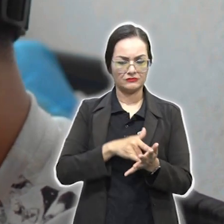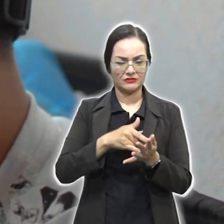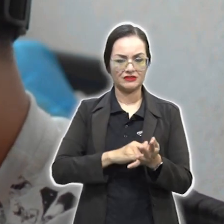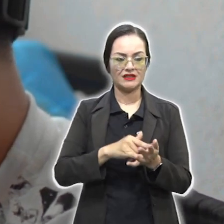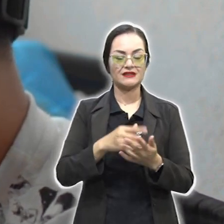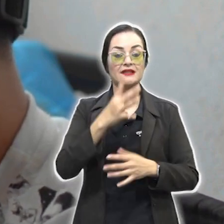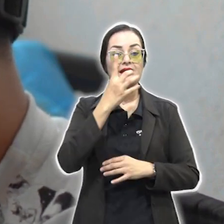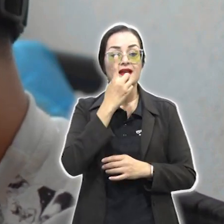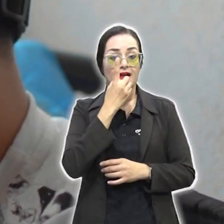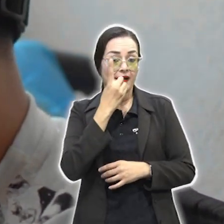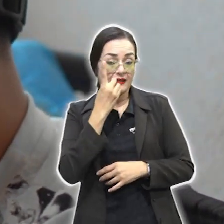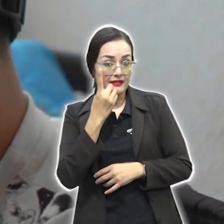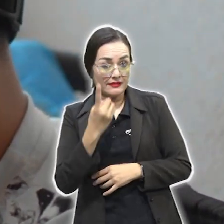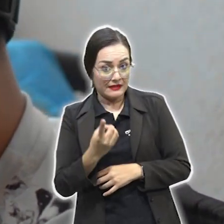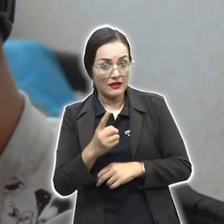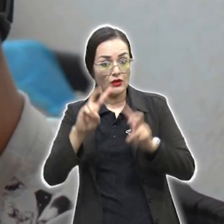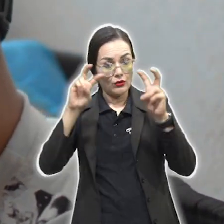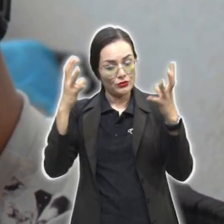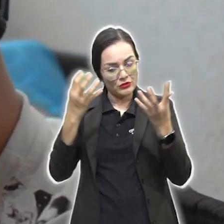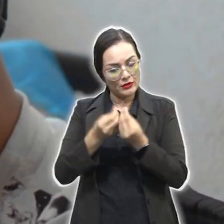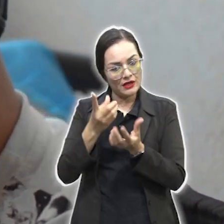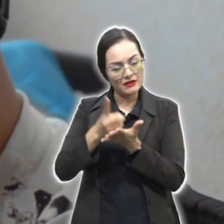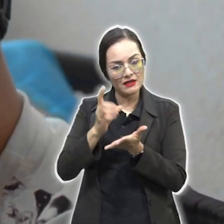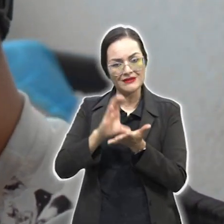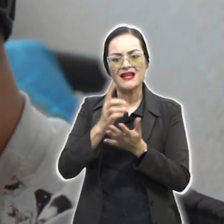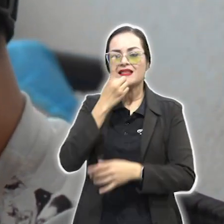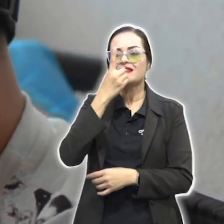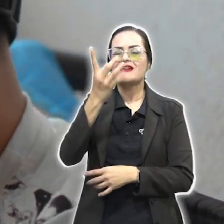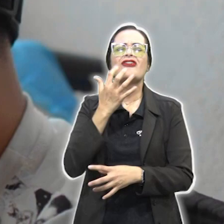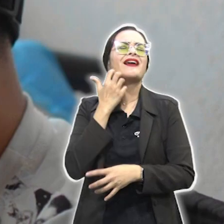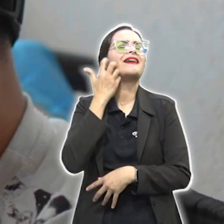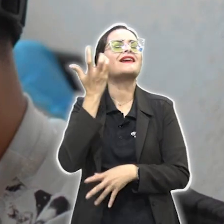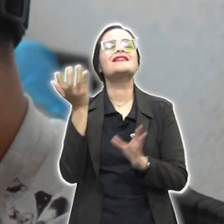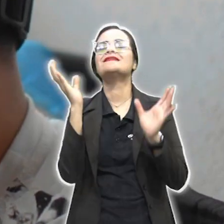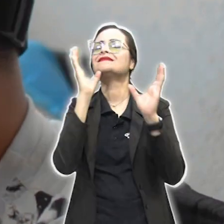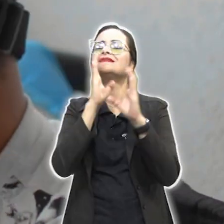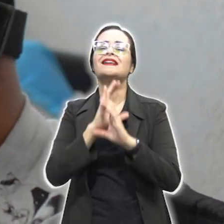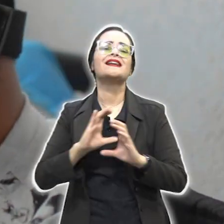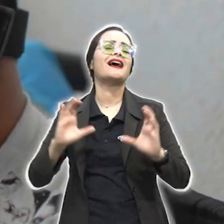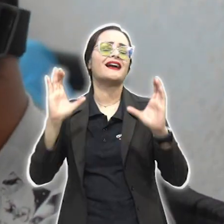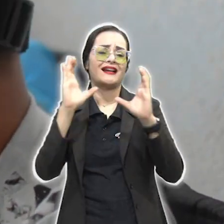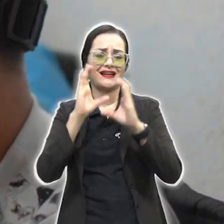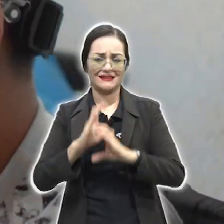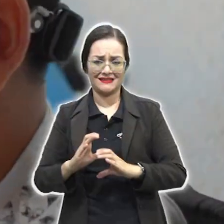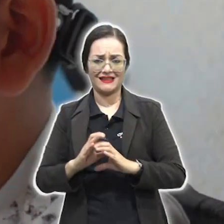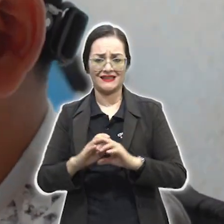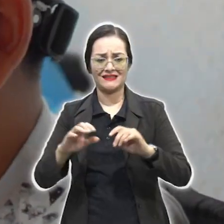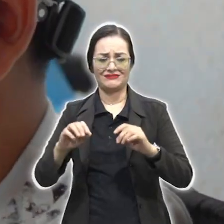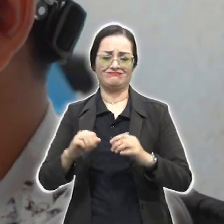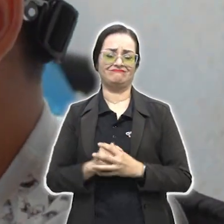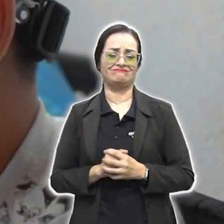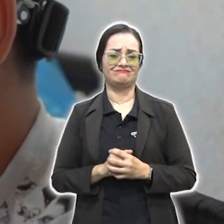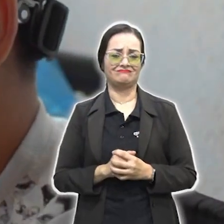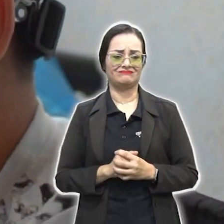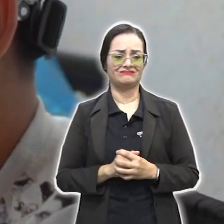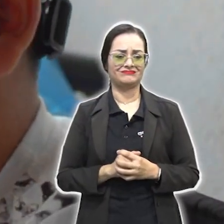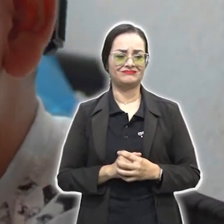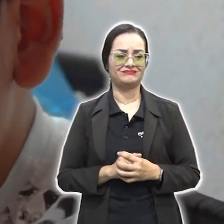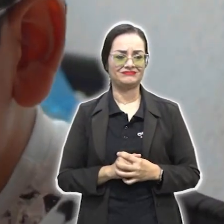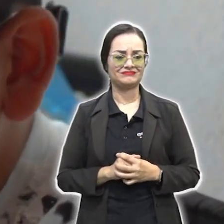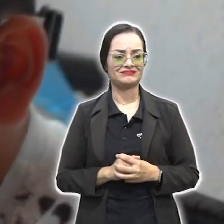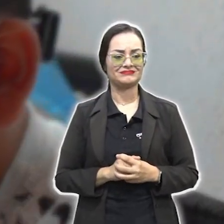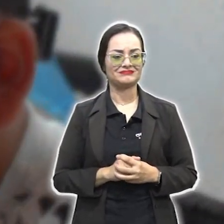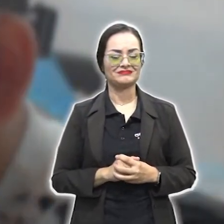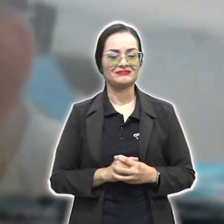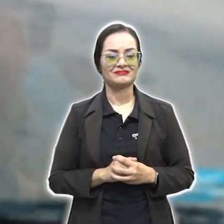Discapacidad que su sueño más grande era cantar en la hora del rancho y conocer a su conductor favorito, Sergio Avilés.